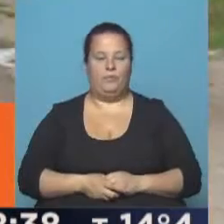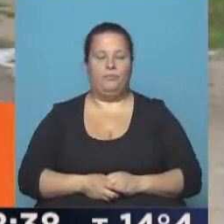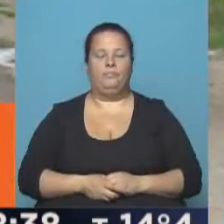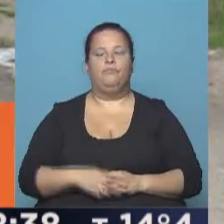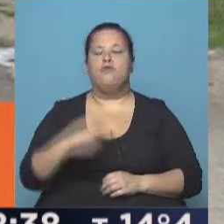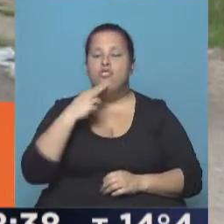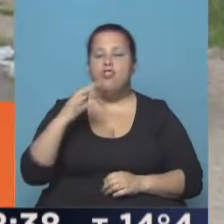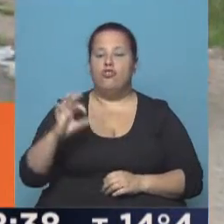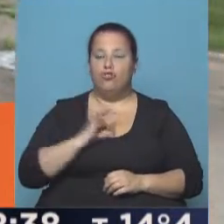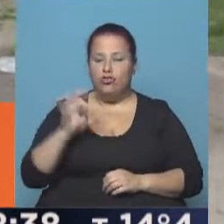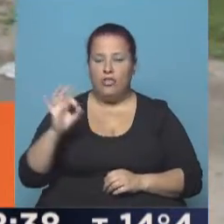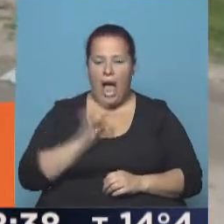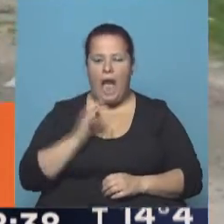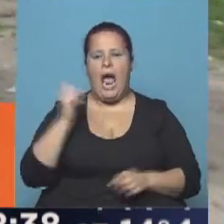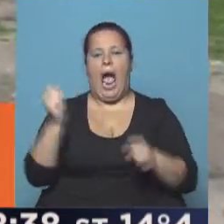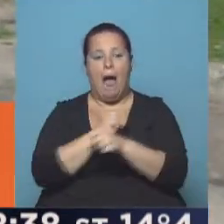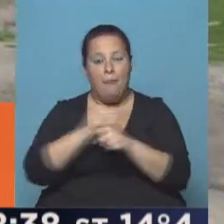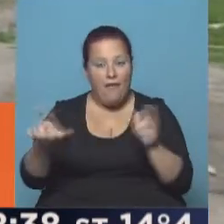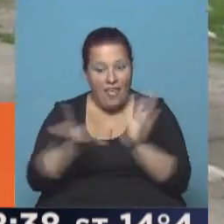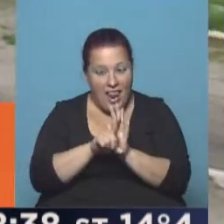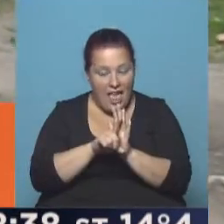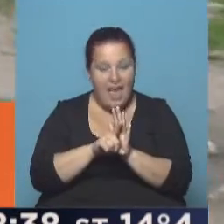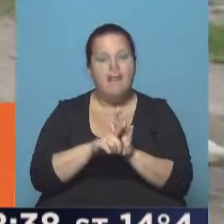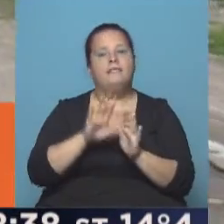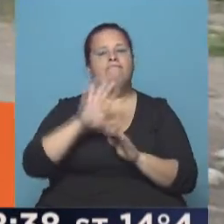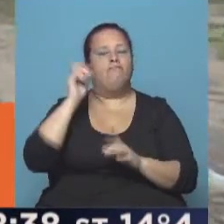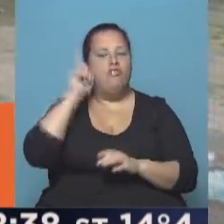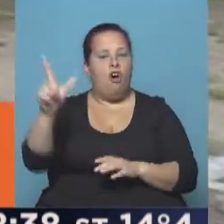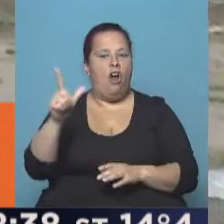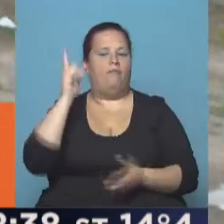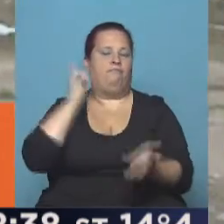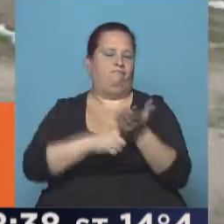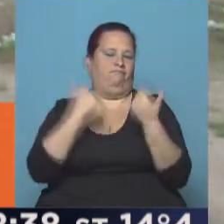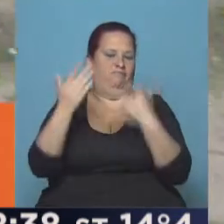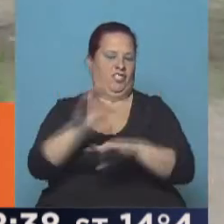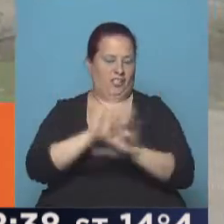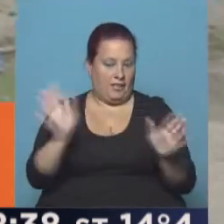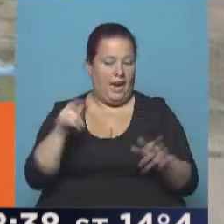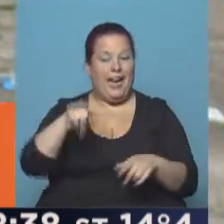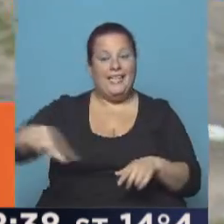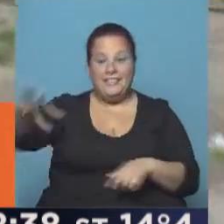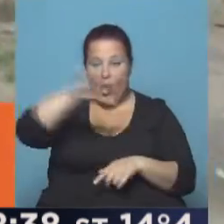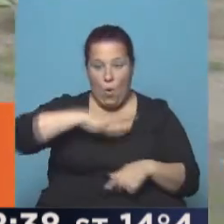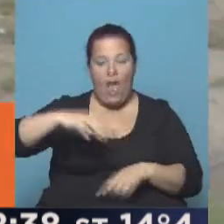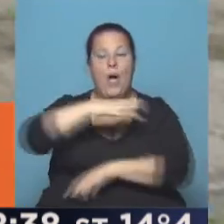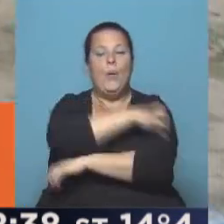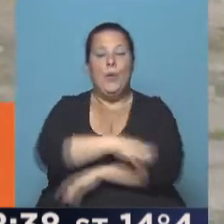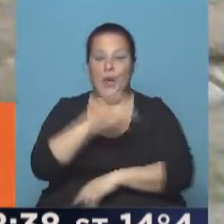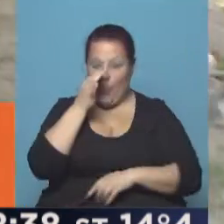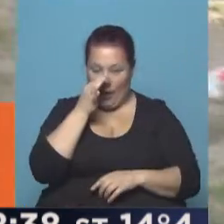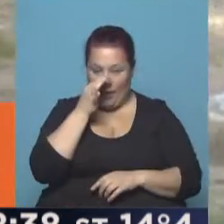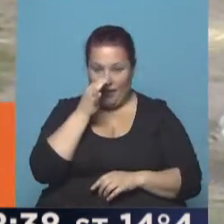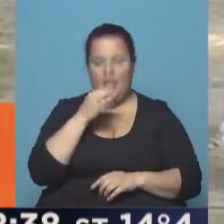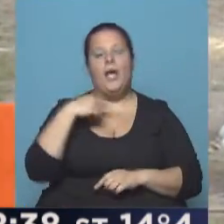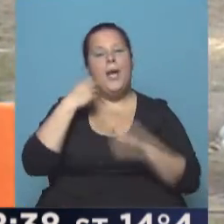Después de 11 años de sancionada la ley, finalmente obtuvo dictamen favorable. Y este predio aquí en la Villa 20